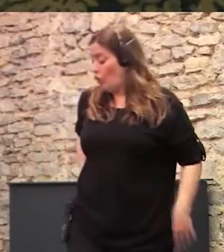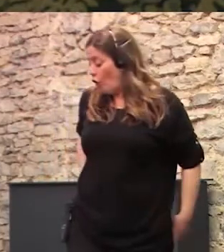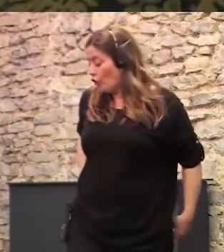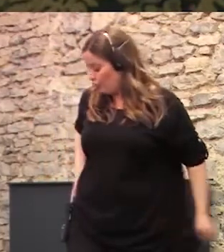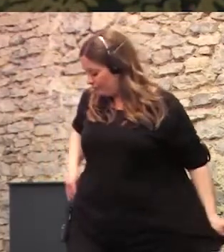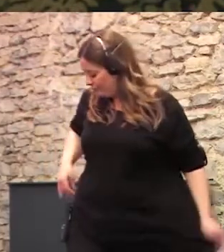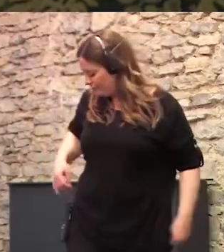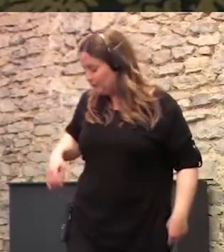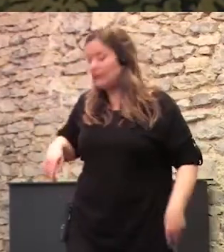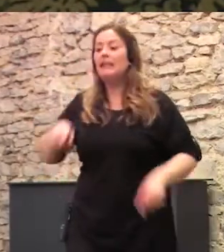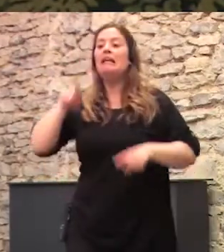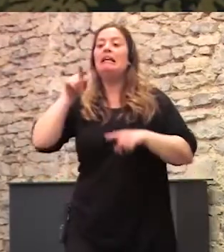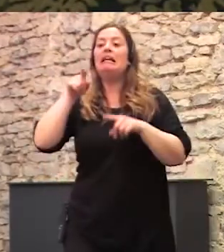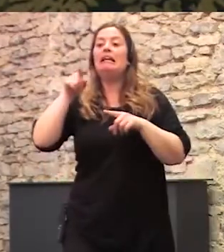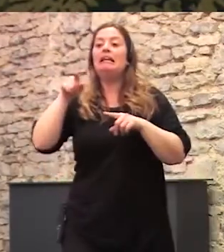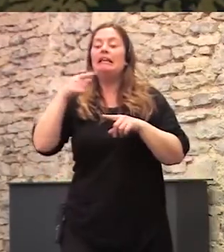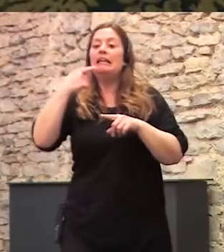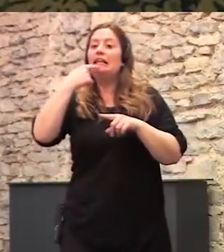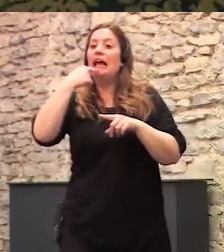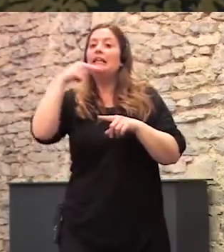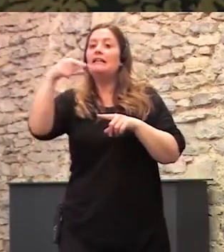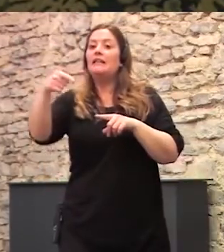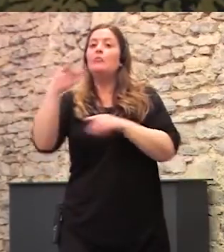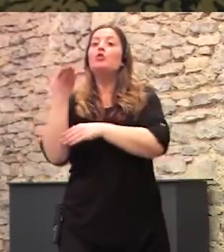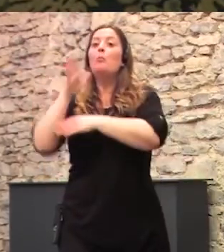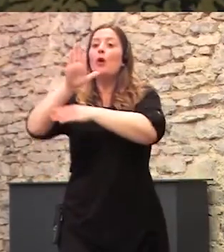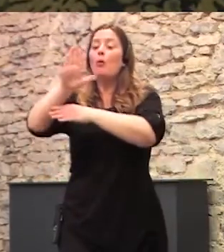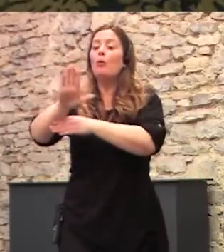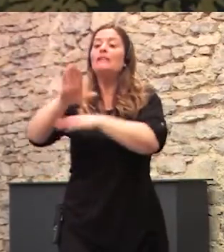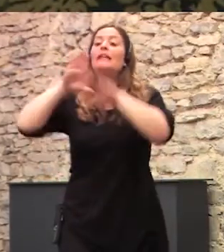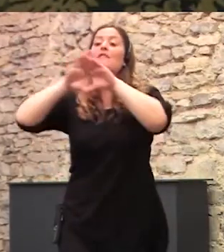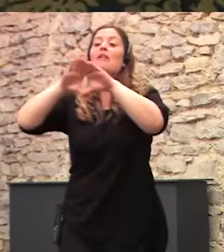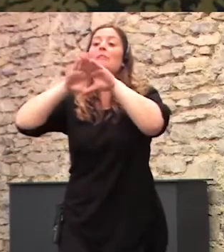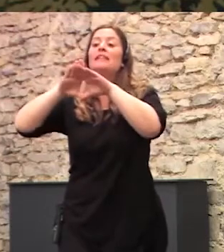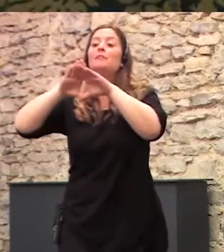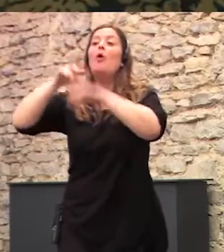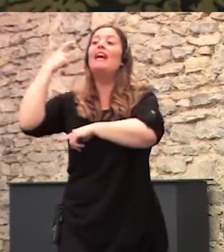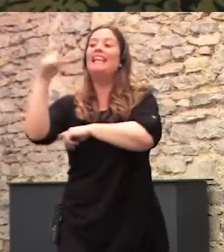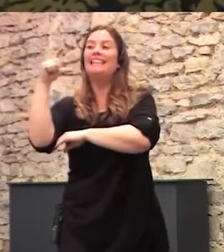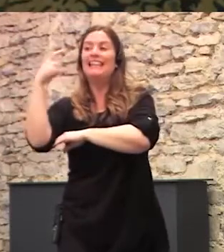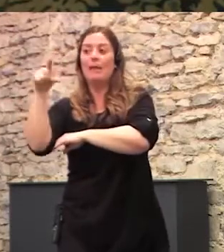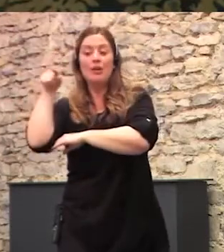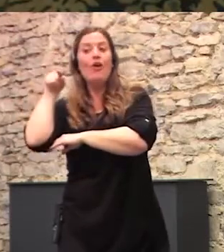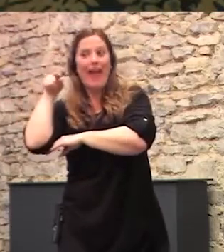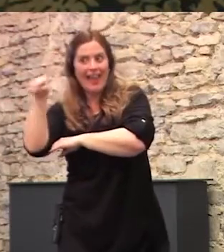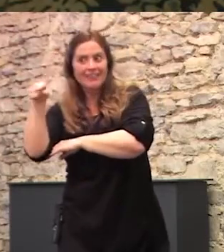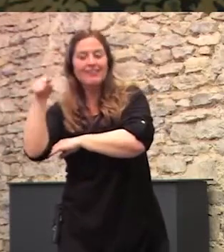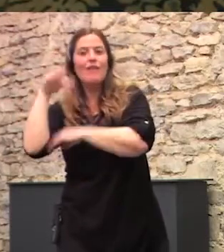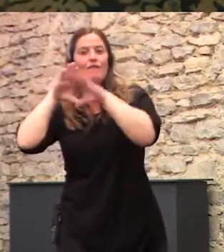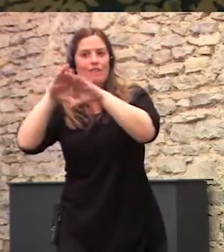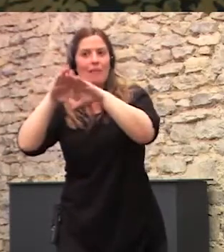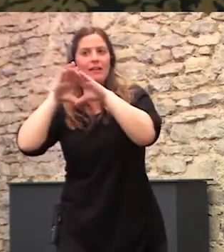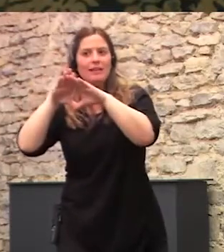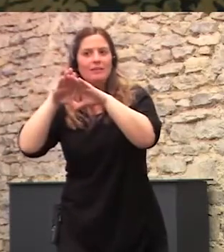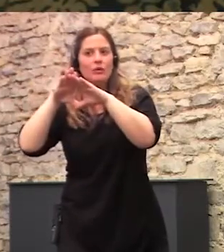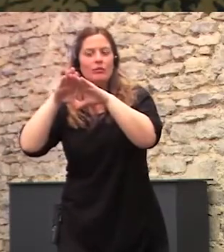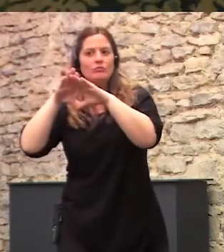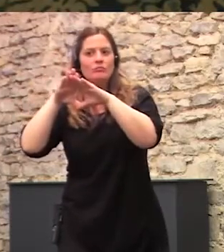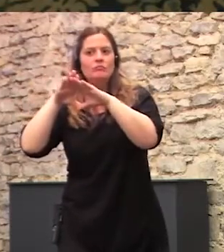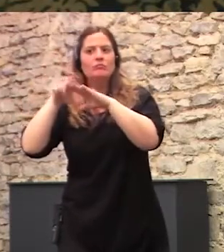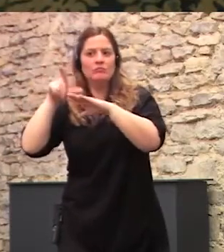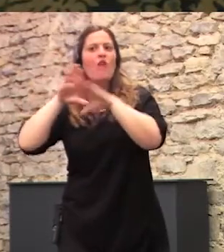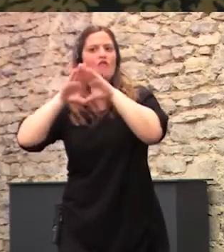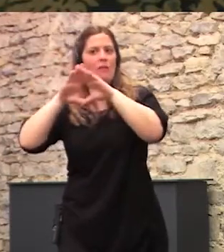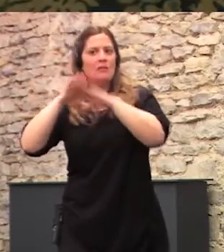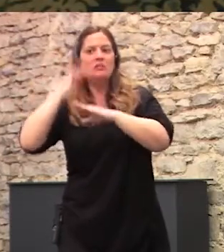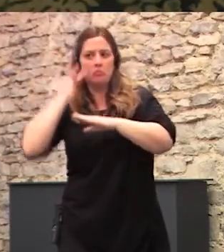en la propuesta de feminismo islámico, que es el feminismo que sí que se reivindica como feminismo, y a la vez